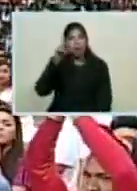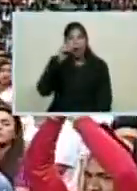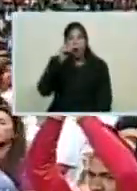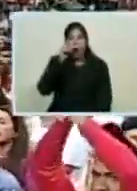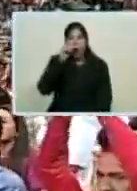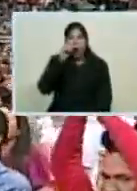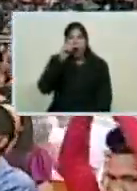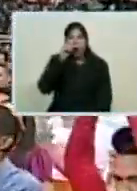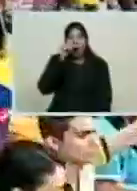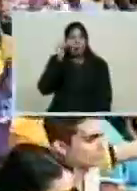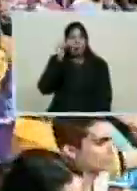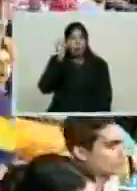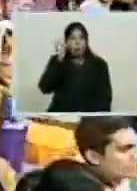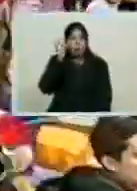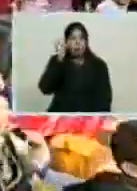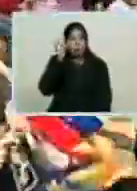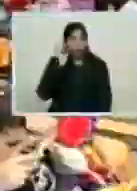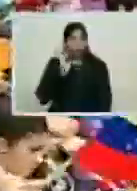maestras.